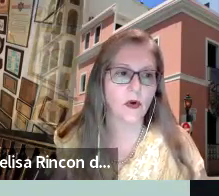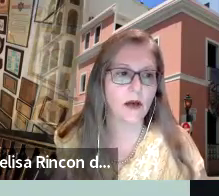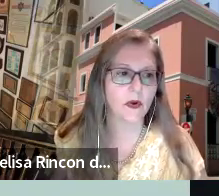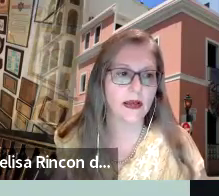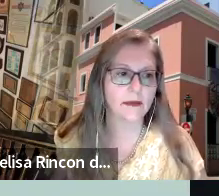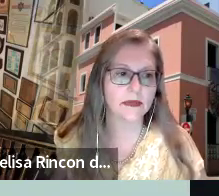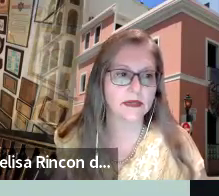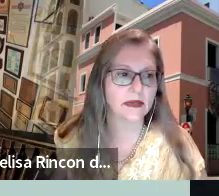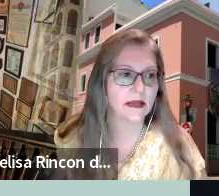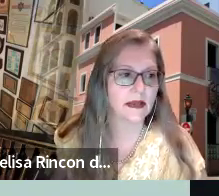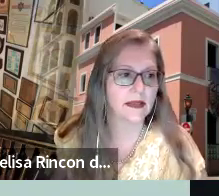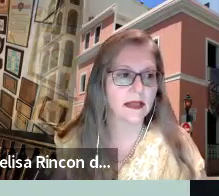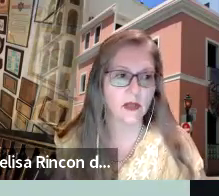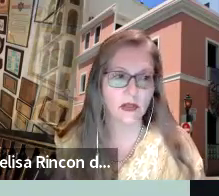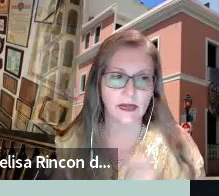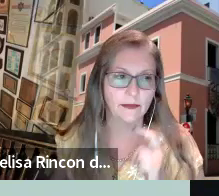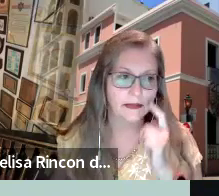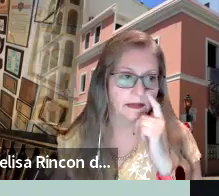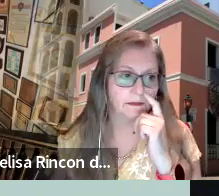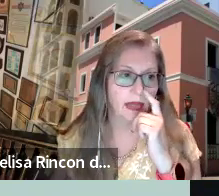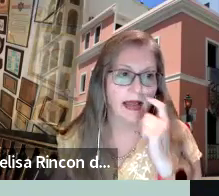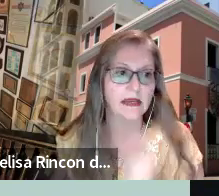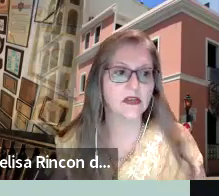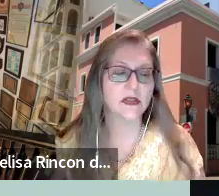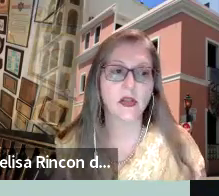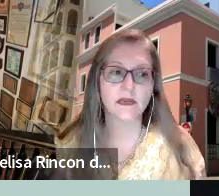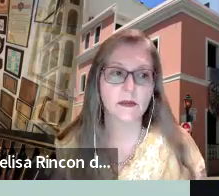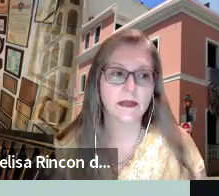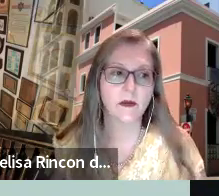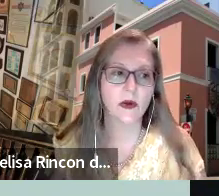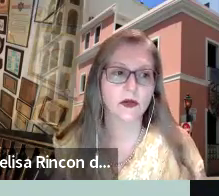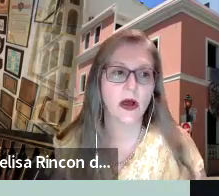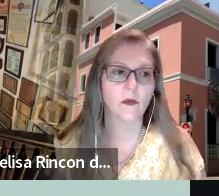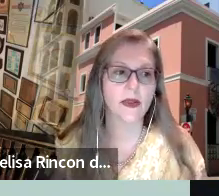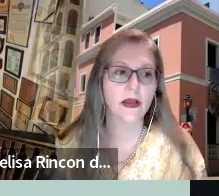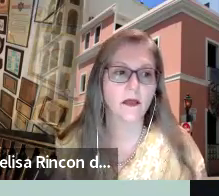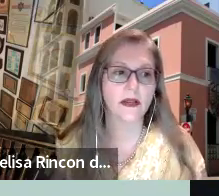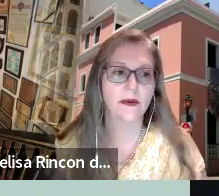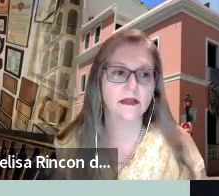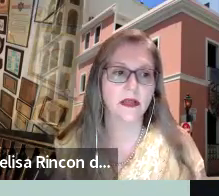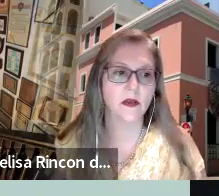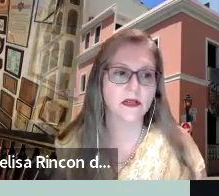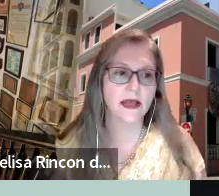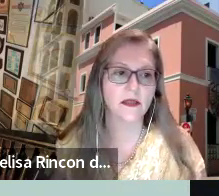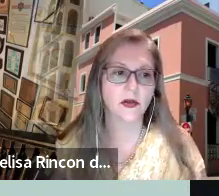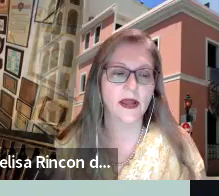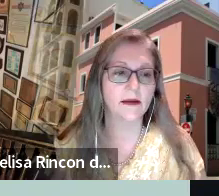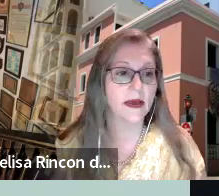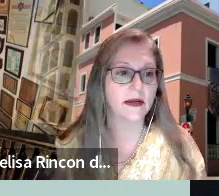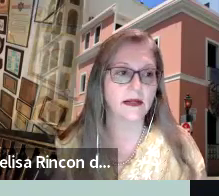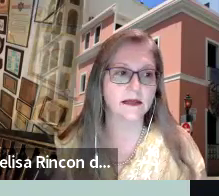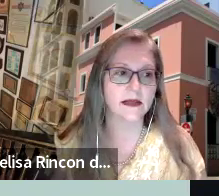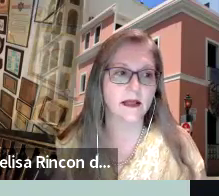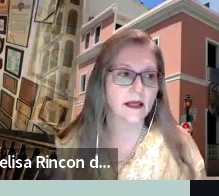El Nuevo Apocalipsis, del 2020. A inicios del 2024 ha publicado en la prestigiosa